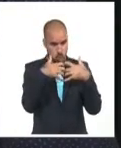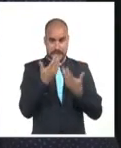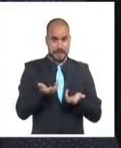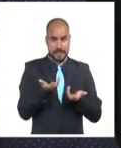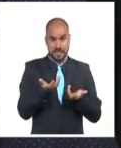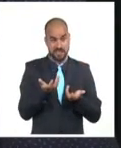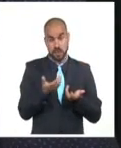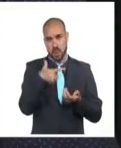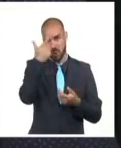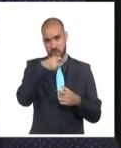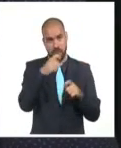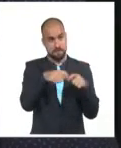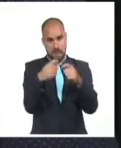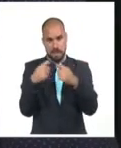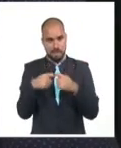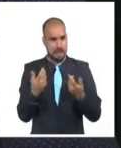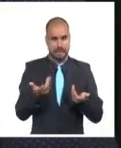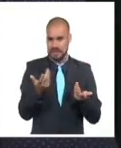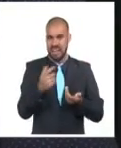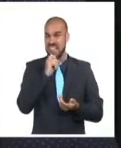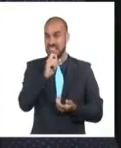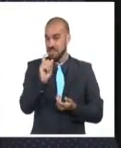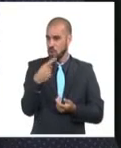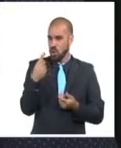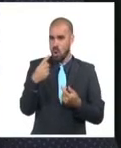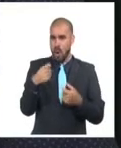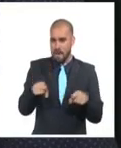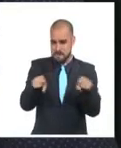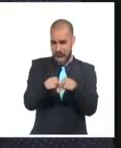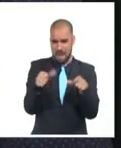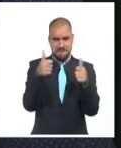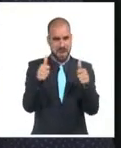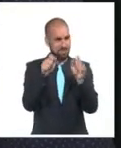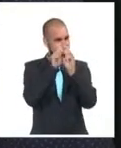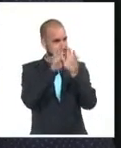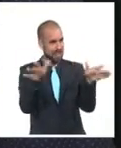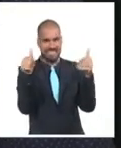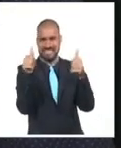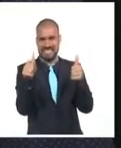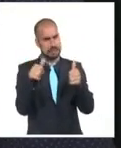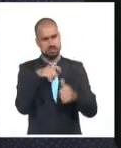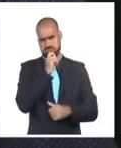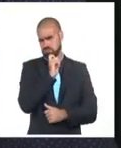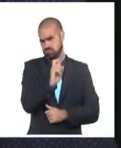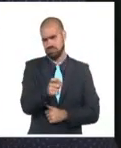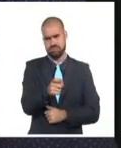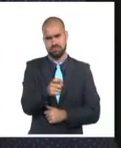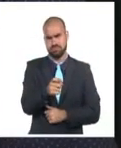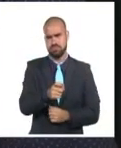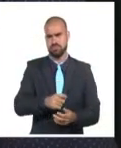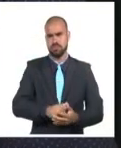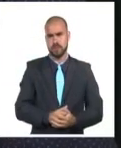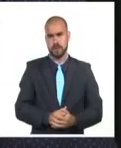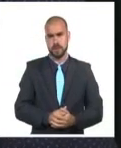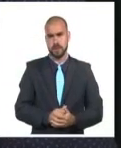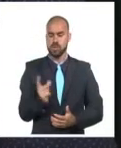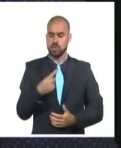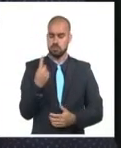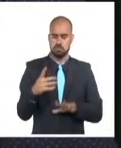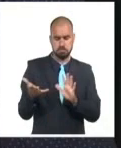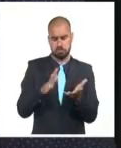permite tener posibilidad de cubrir la demanda en el día, ni siquiera en la noche y madrugada. Debemos estar en